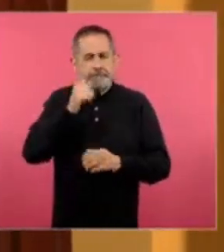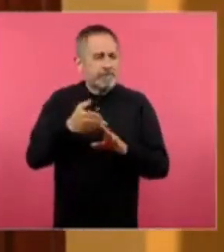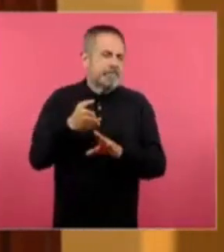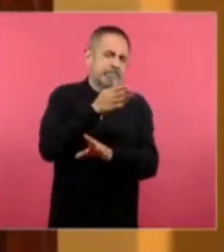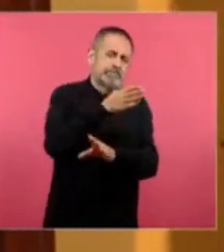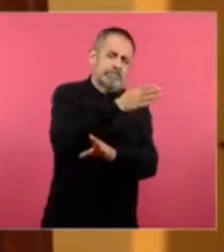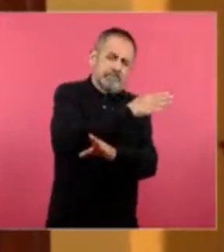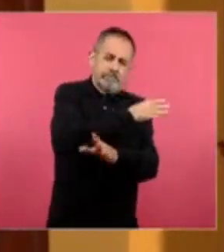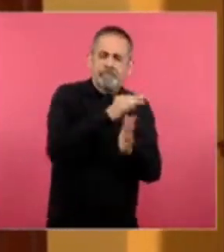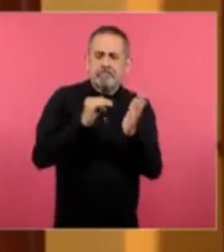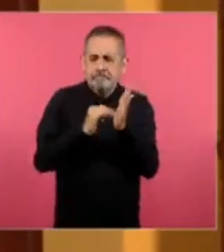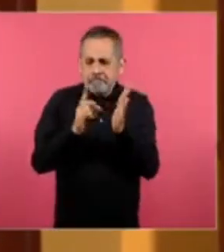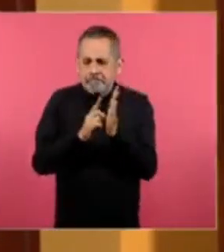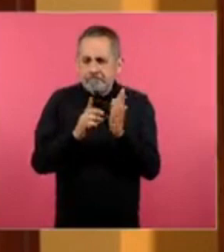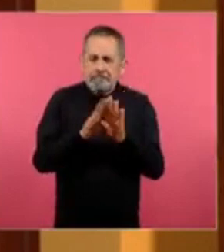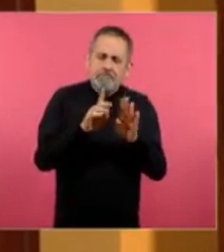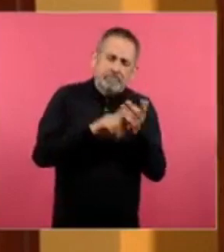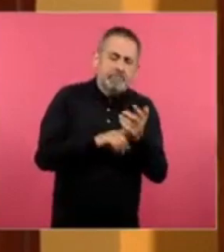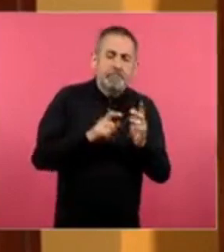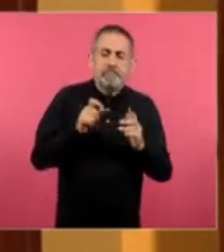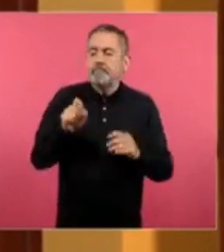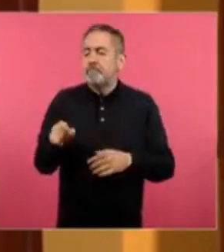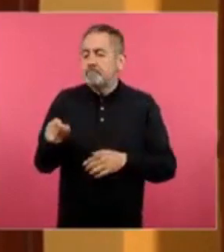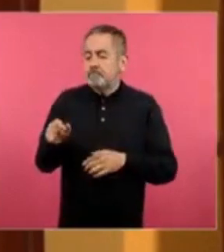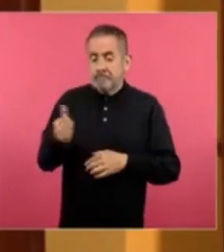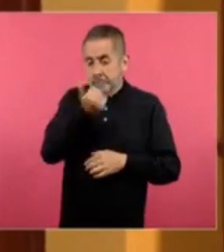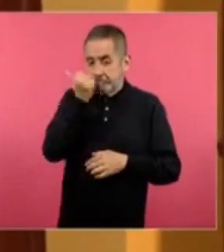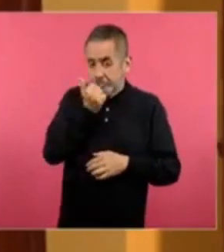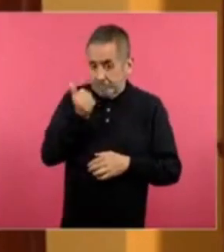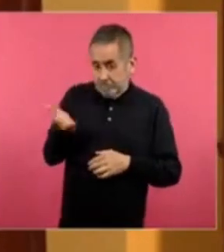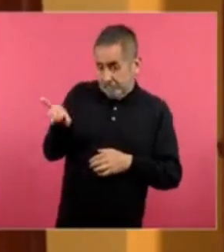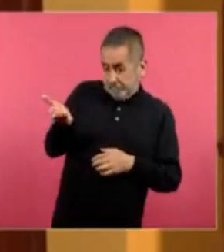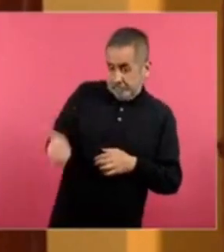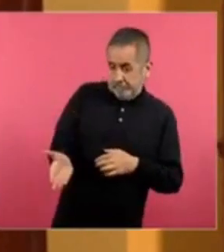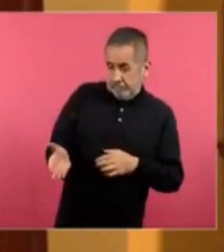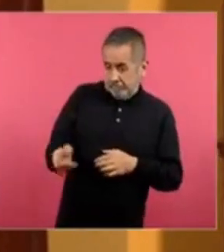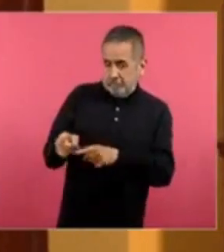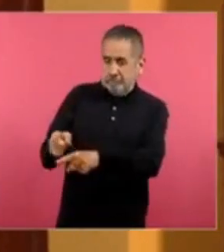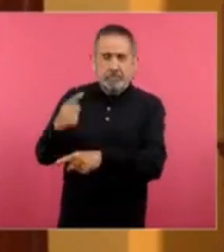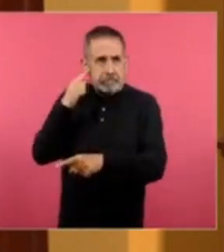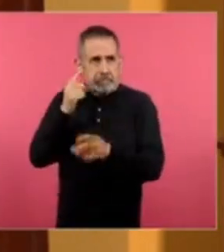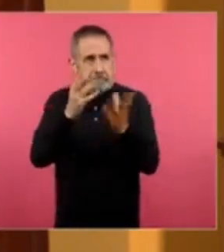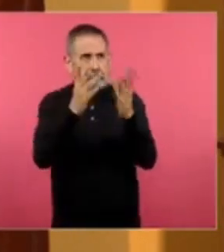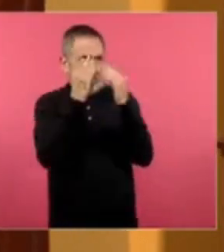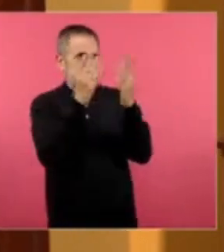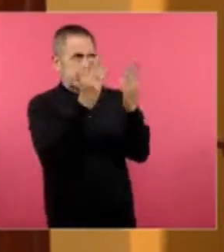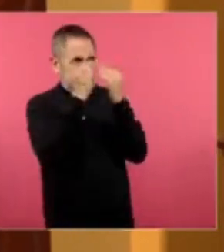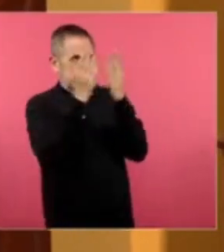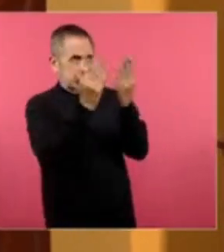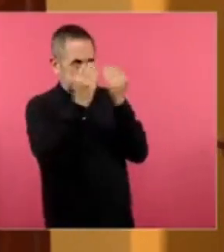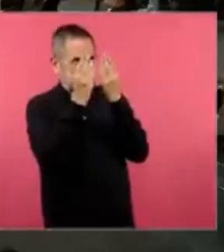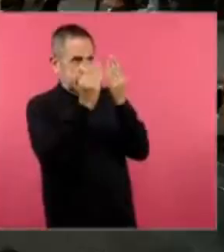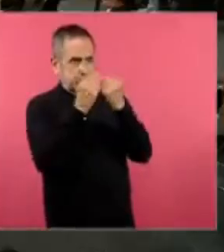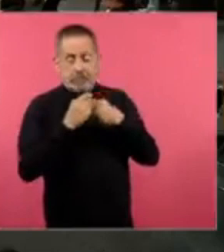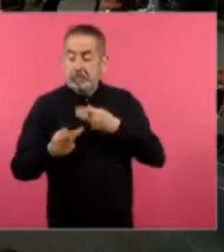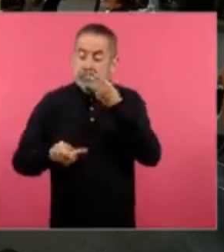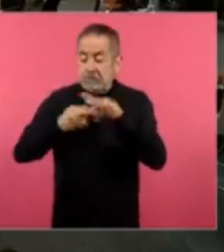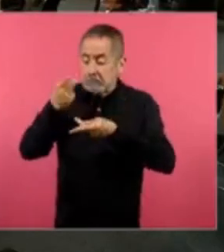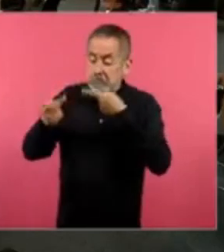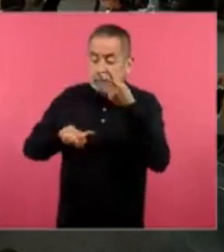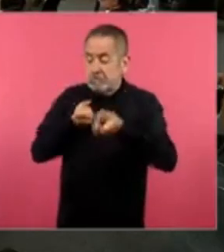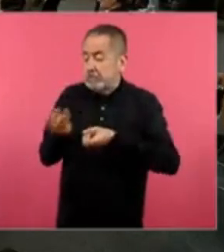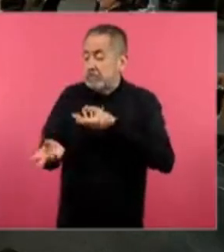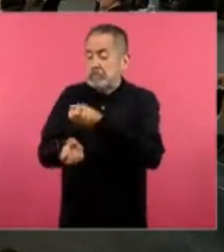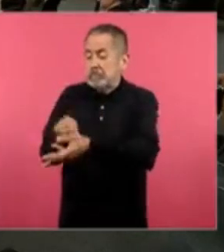anteriores que nosotros trabajamos, el alumno es prácticamente un oyente, es un receptor de información que el docente le